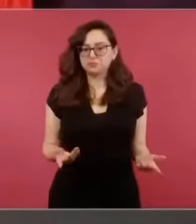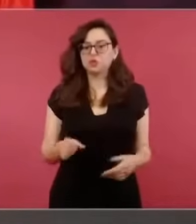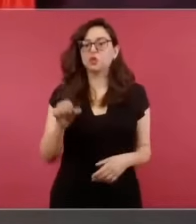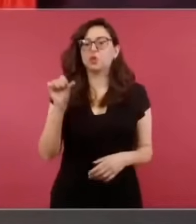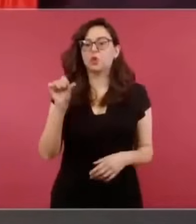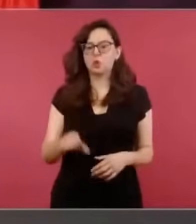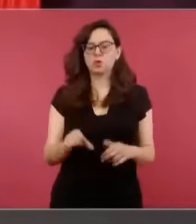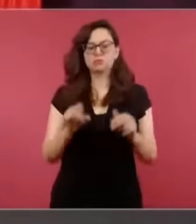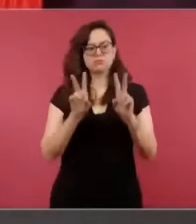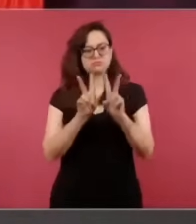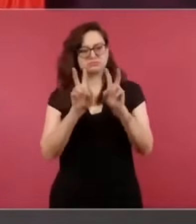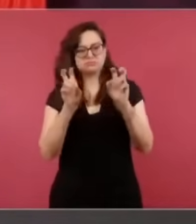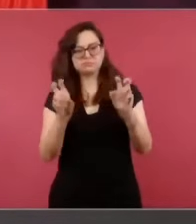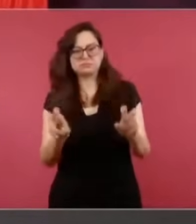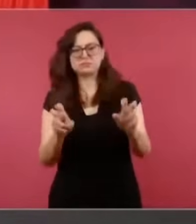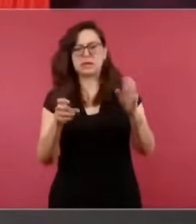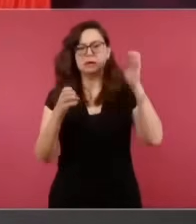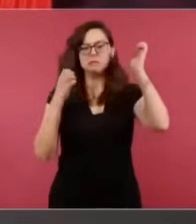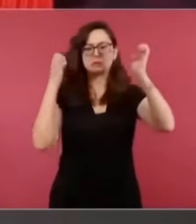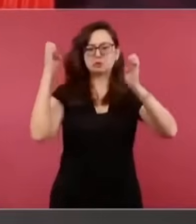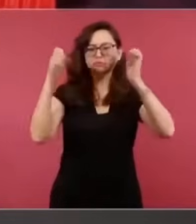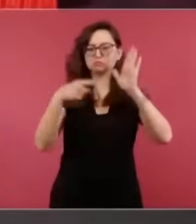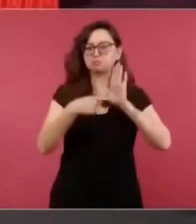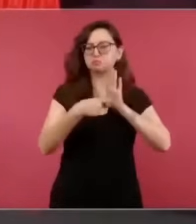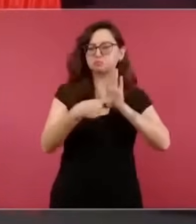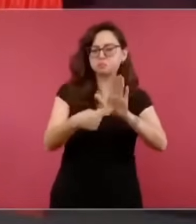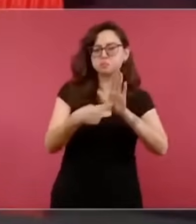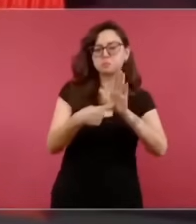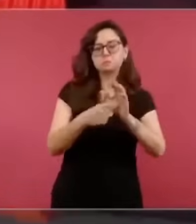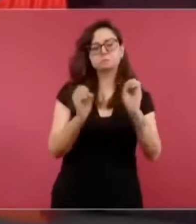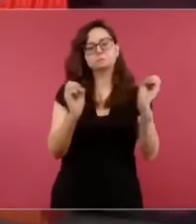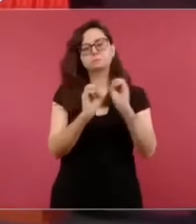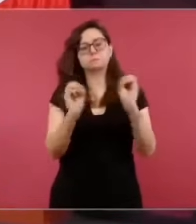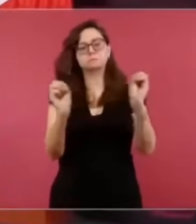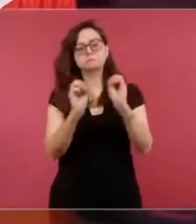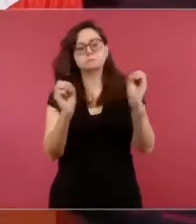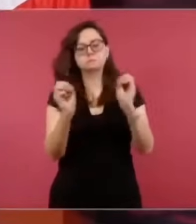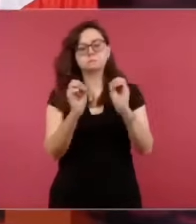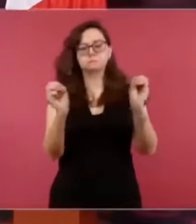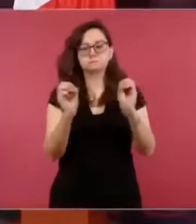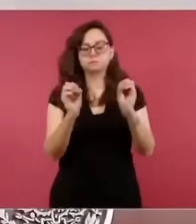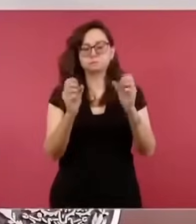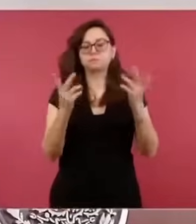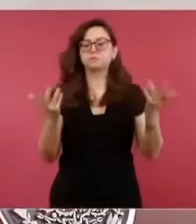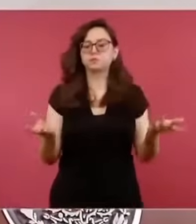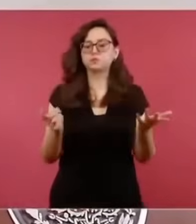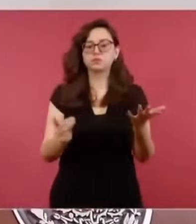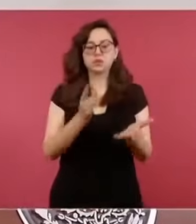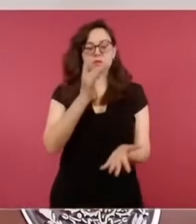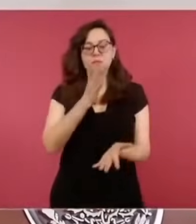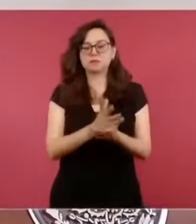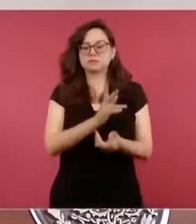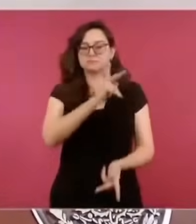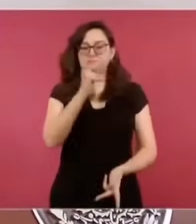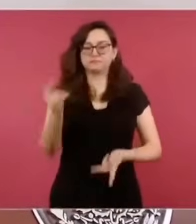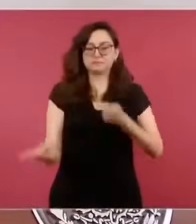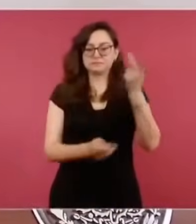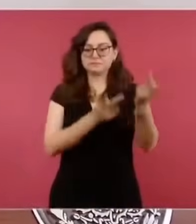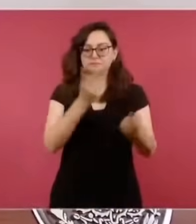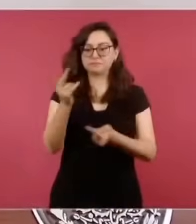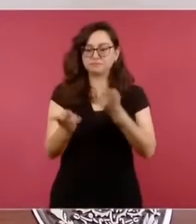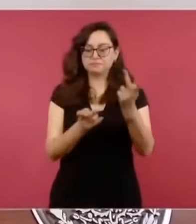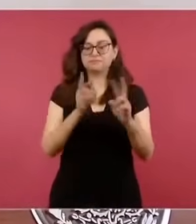temas para exponer, de modo que van a hacer preguntas, respuestas.